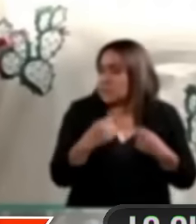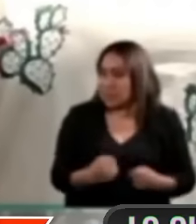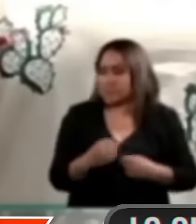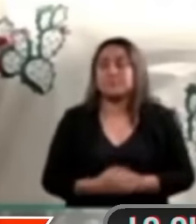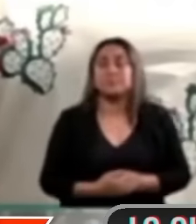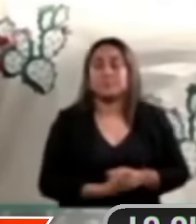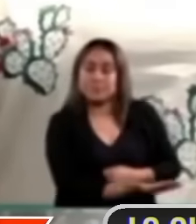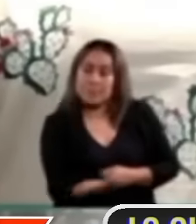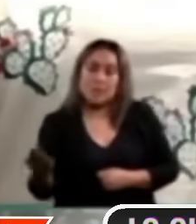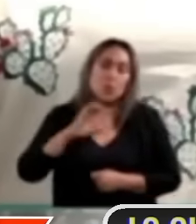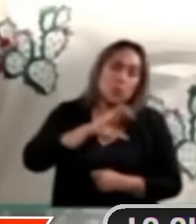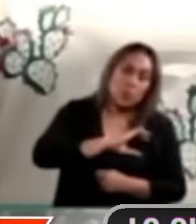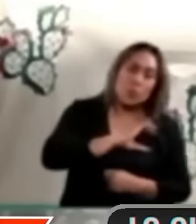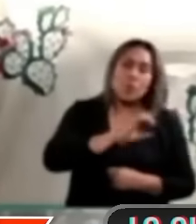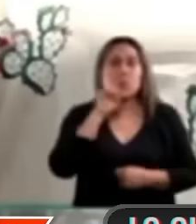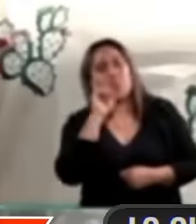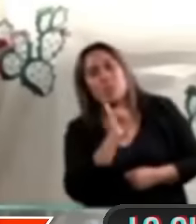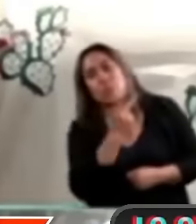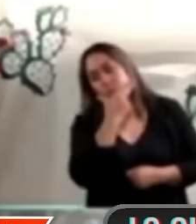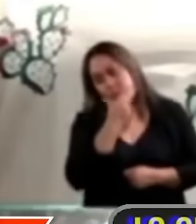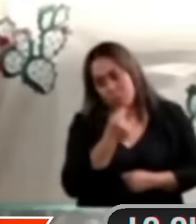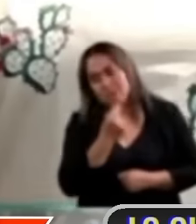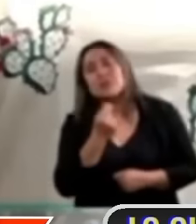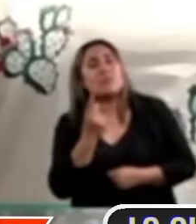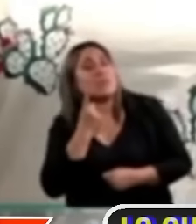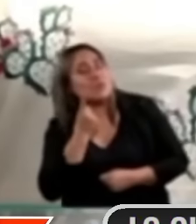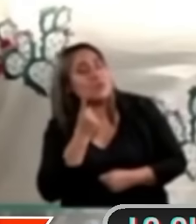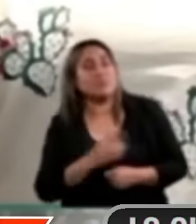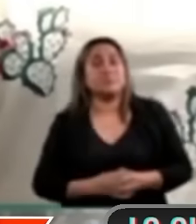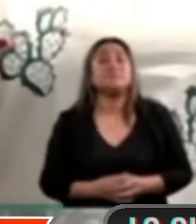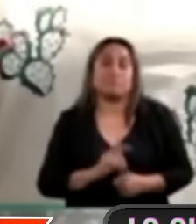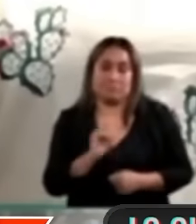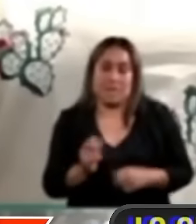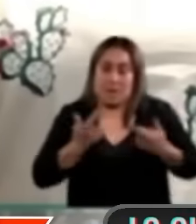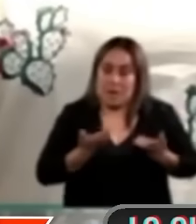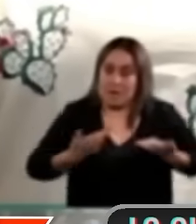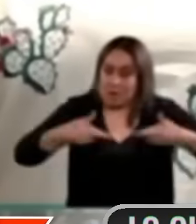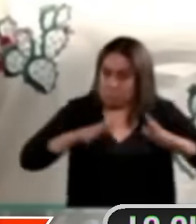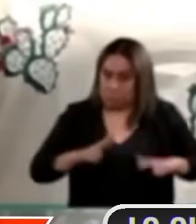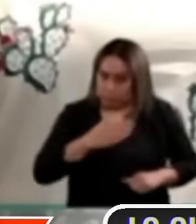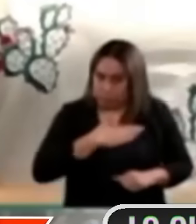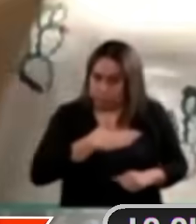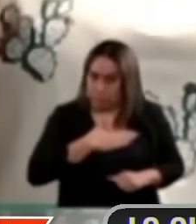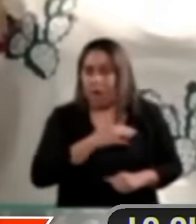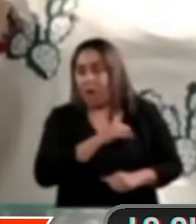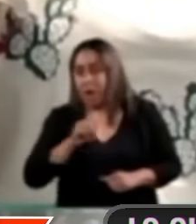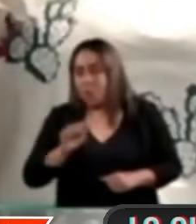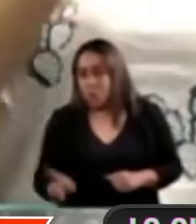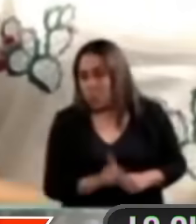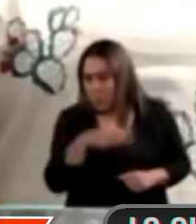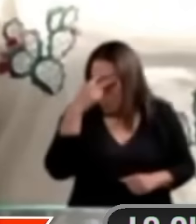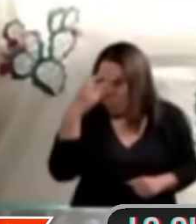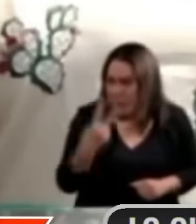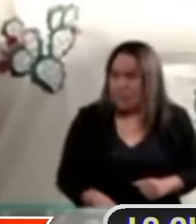Estimadas compañeras, compañeros, legisladores, como representantes del pueblo mexicano, nuestra obligación